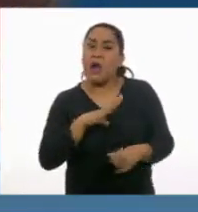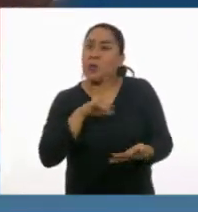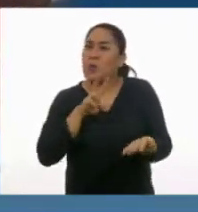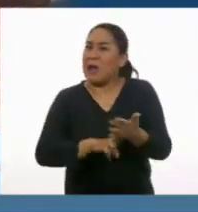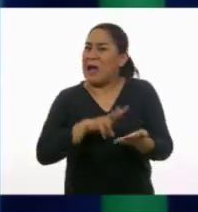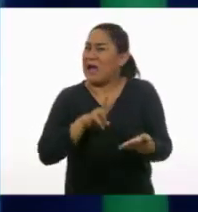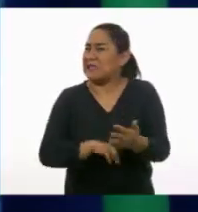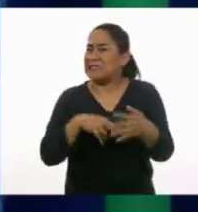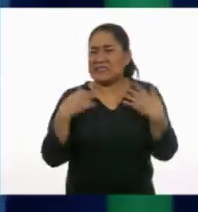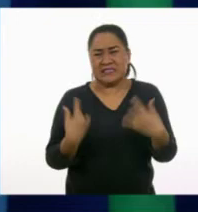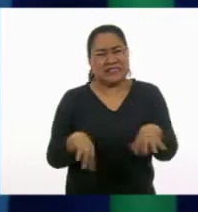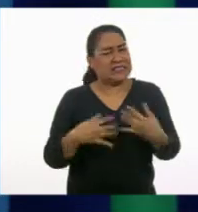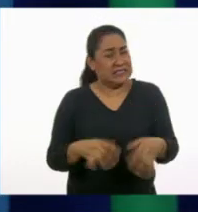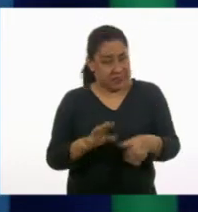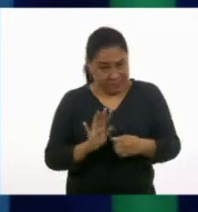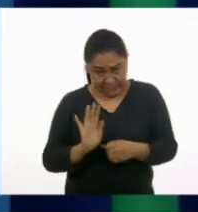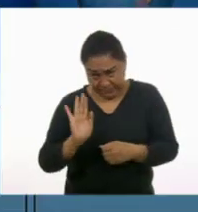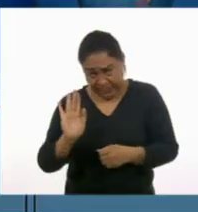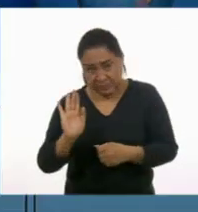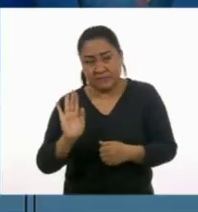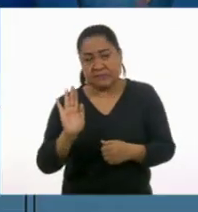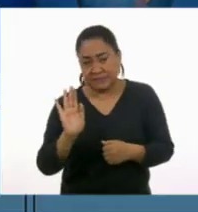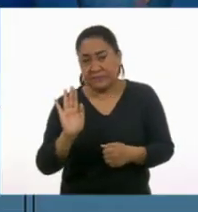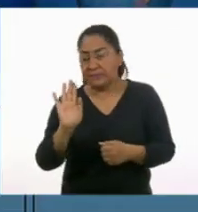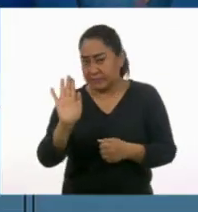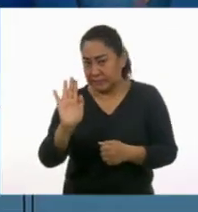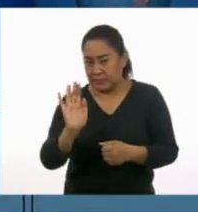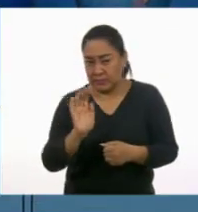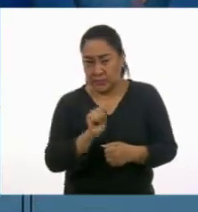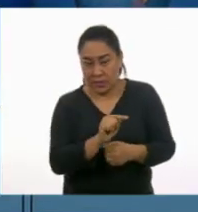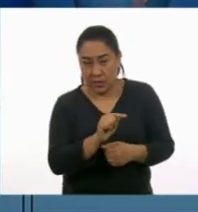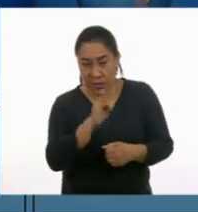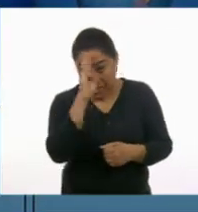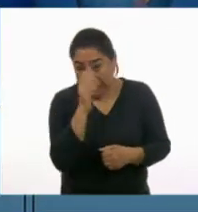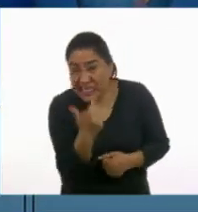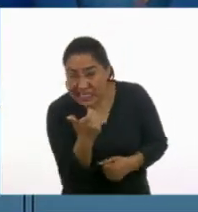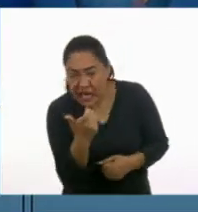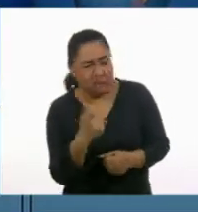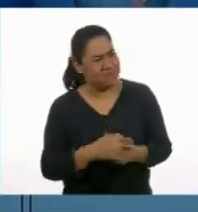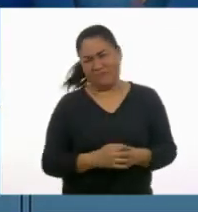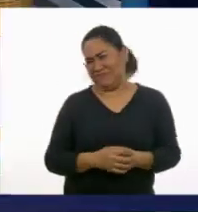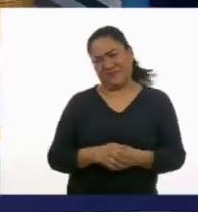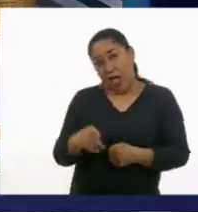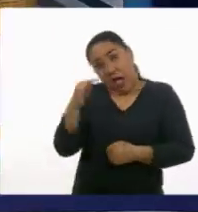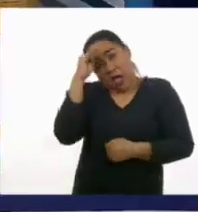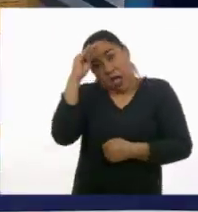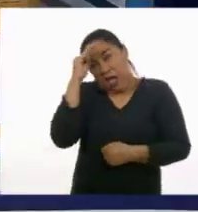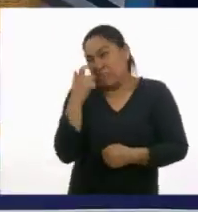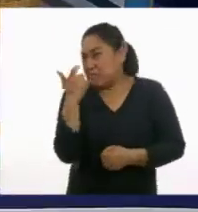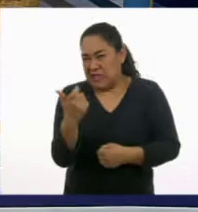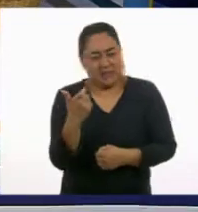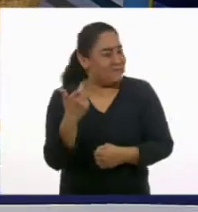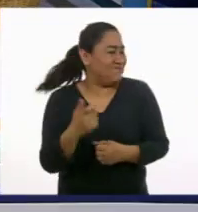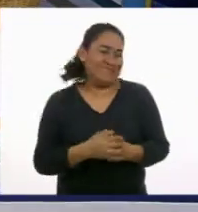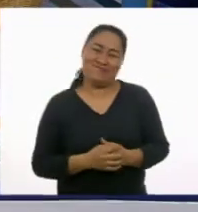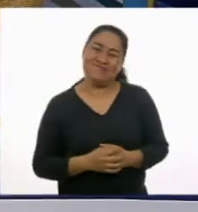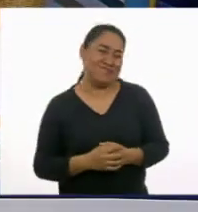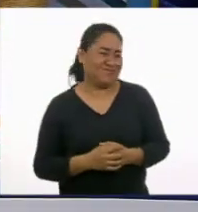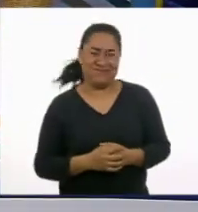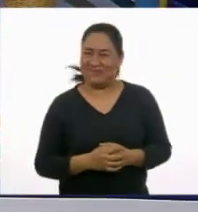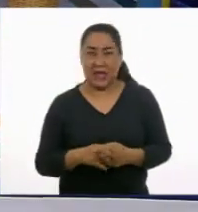valiosísimo. Pero no te creas. Dinero. No era dinero. Ay, niña, tú eres muy... Este personaje es